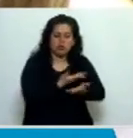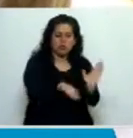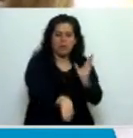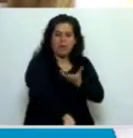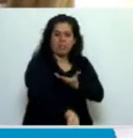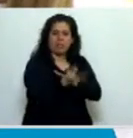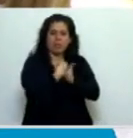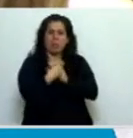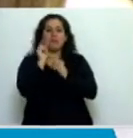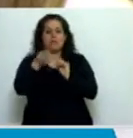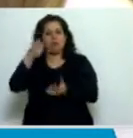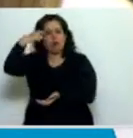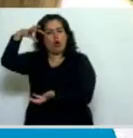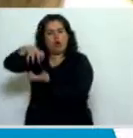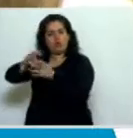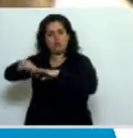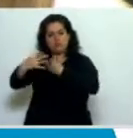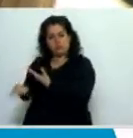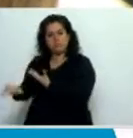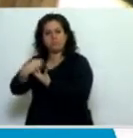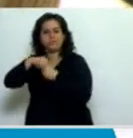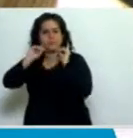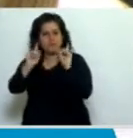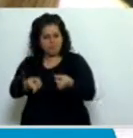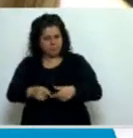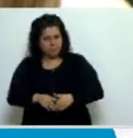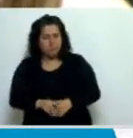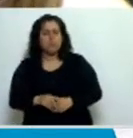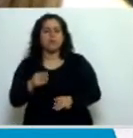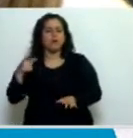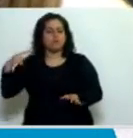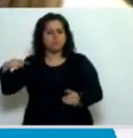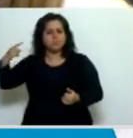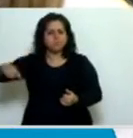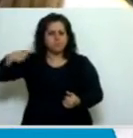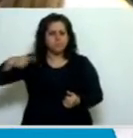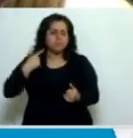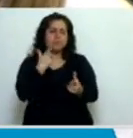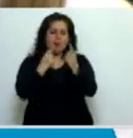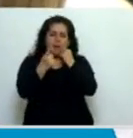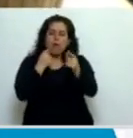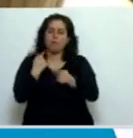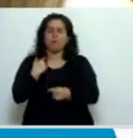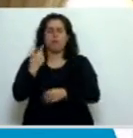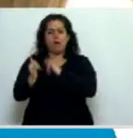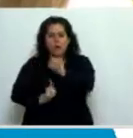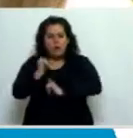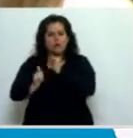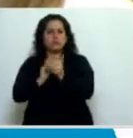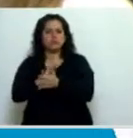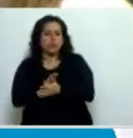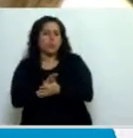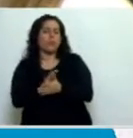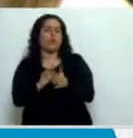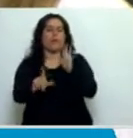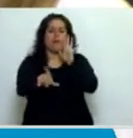Congreso Nacional. Sin embargo, y pese a todo lo que se ha venido declamando en estas horas acerca de que